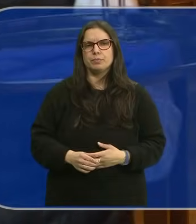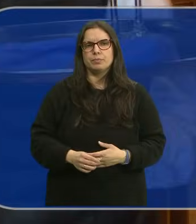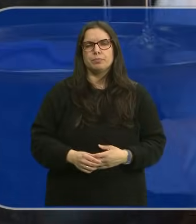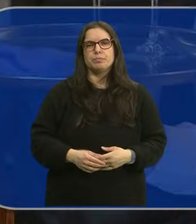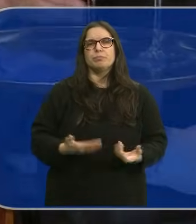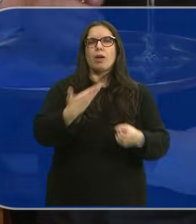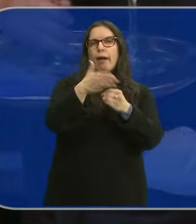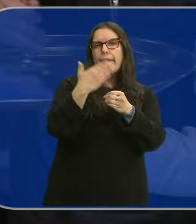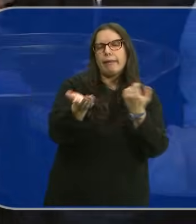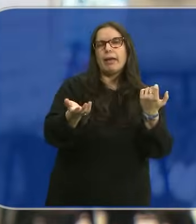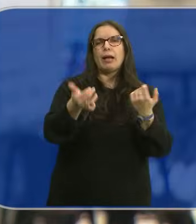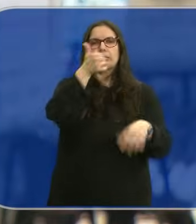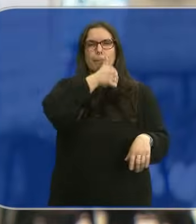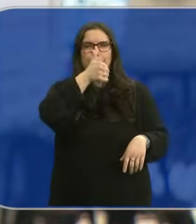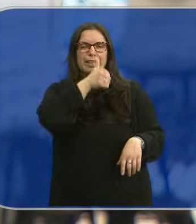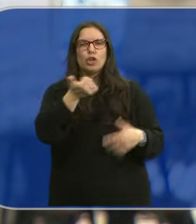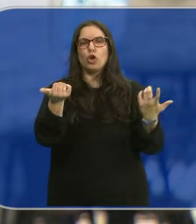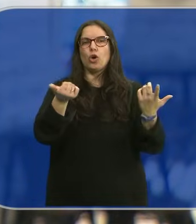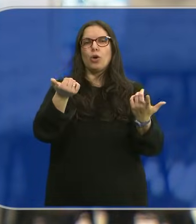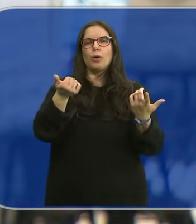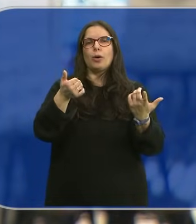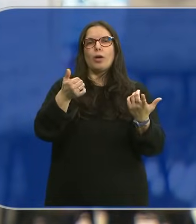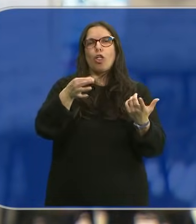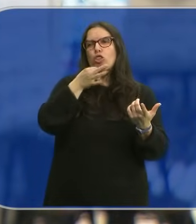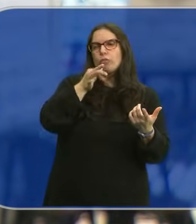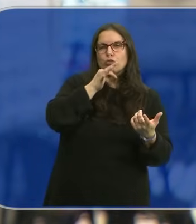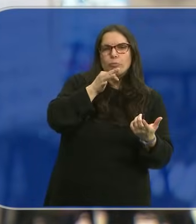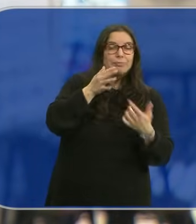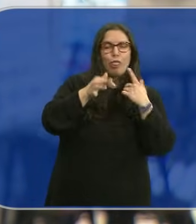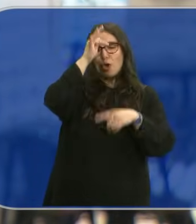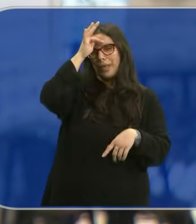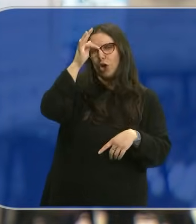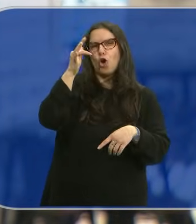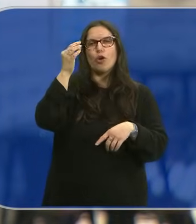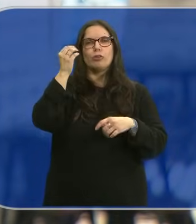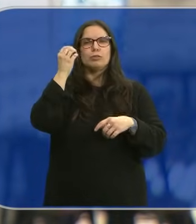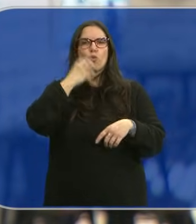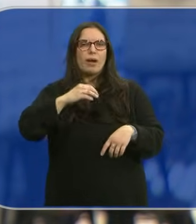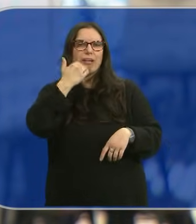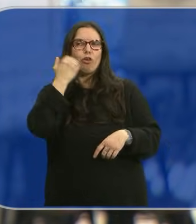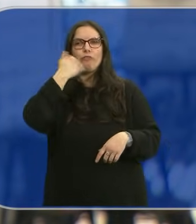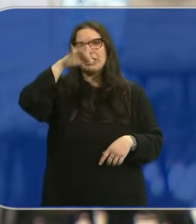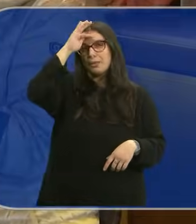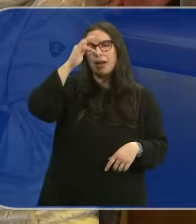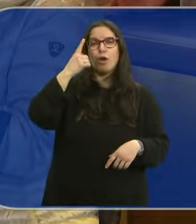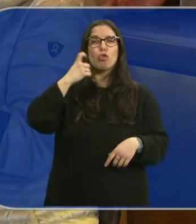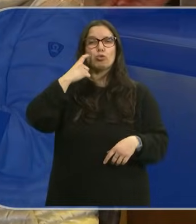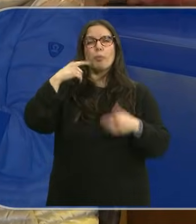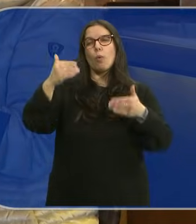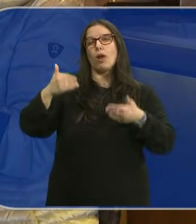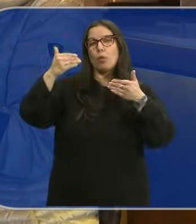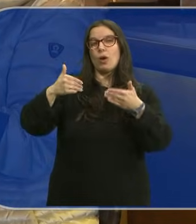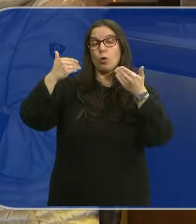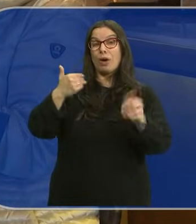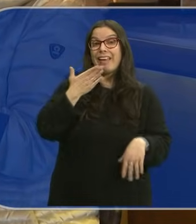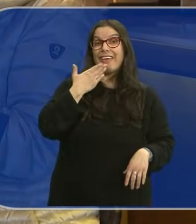Unas cañas antes de cenar, vino con la comida, el vermú de los domingos o unas copas en fin de semana. Son hábitos difíciles de cambiar, sobre todo a